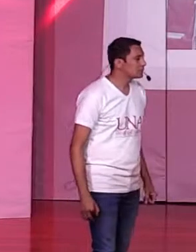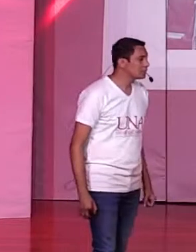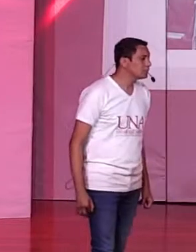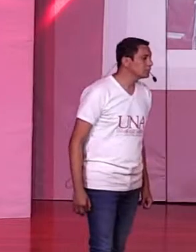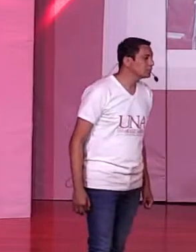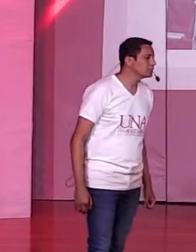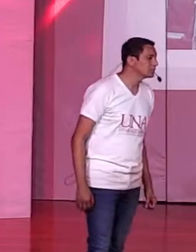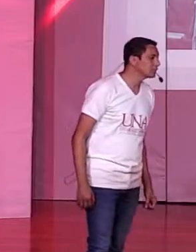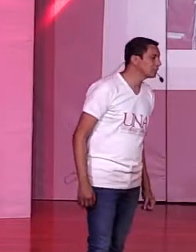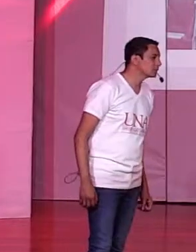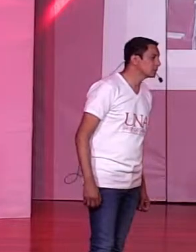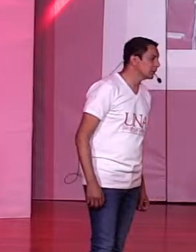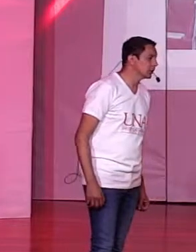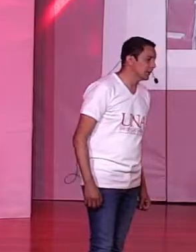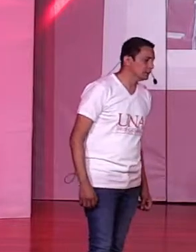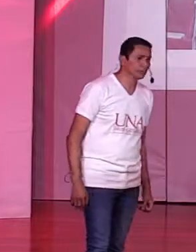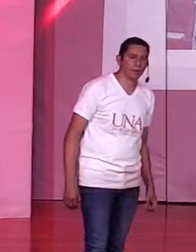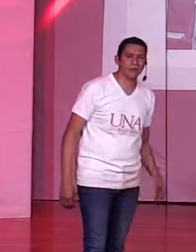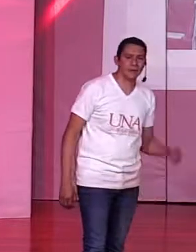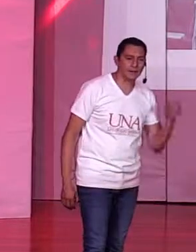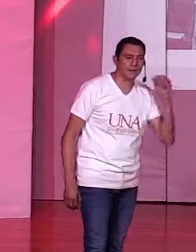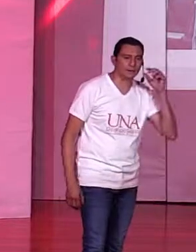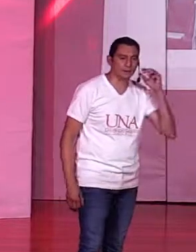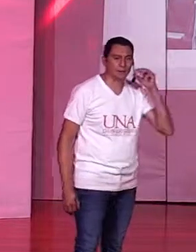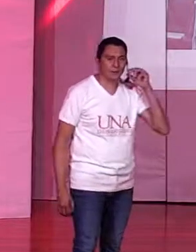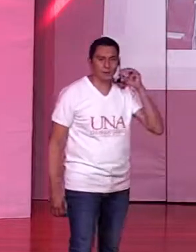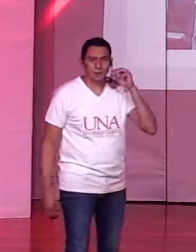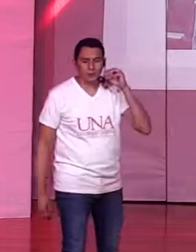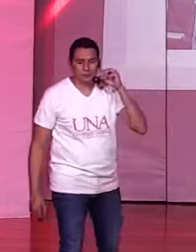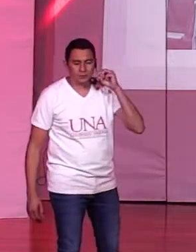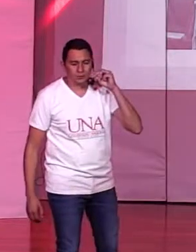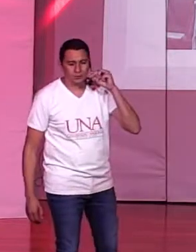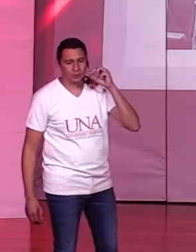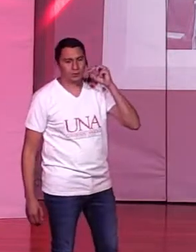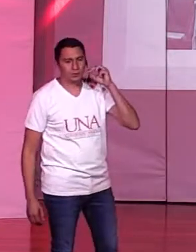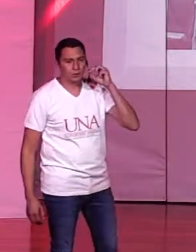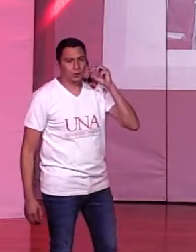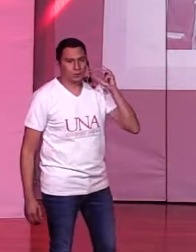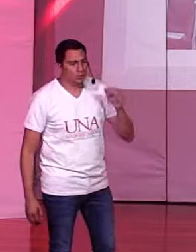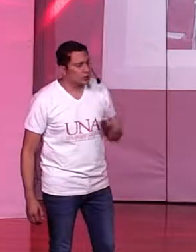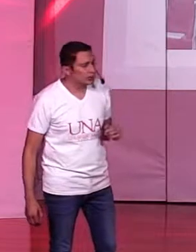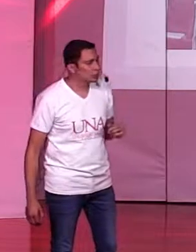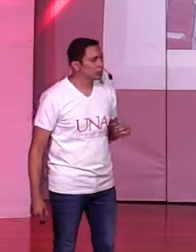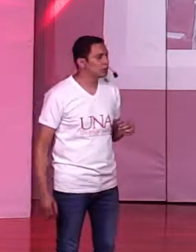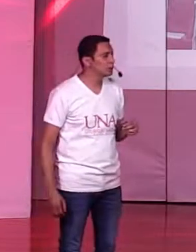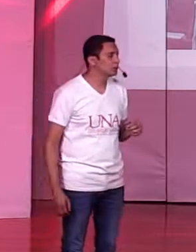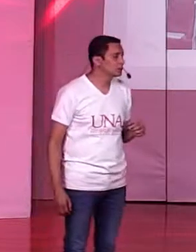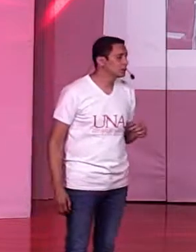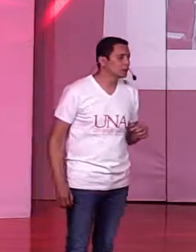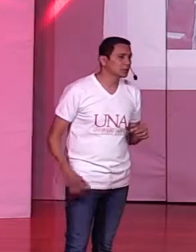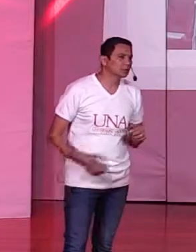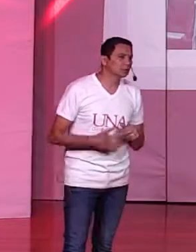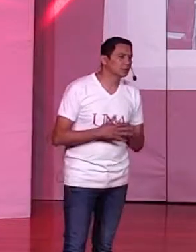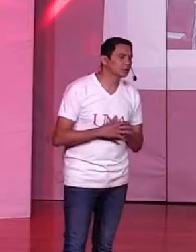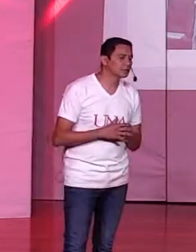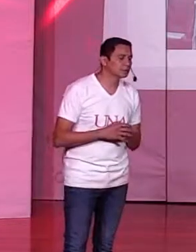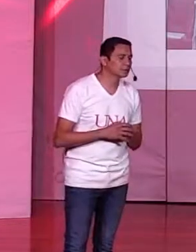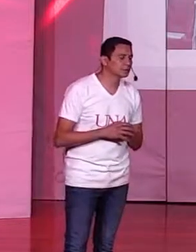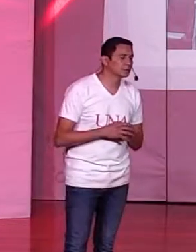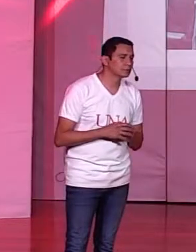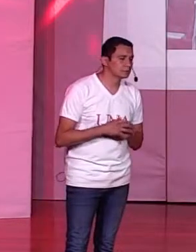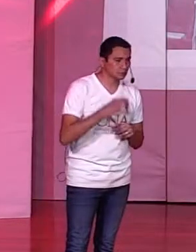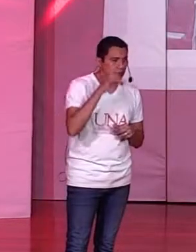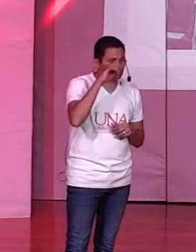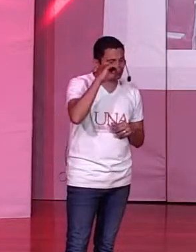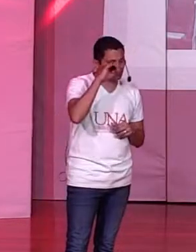han completado la evaluación. Okay, ok, excelente, buenísimo, Ashley. Recuerden ir al final de la página donde dice